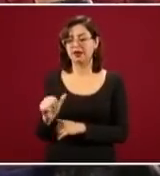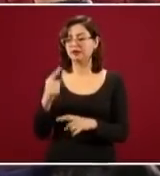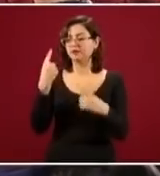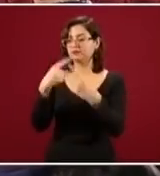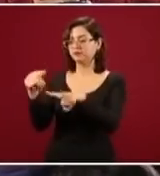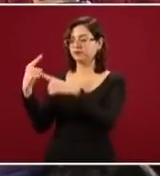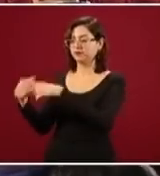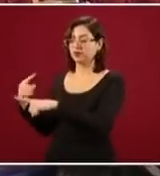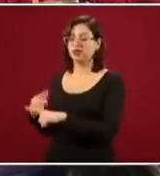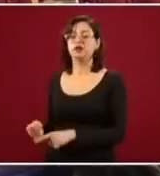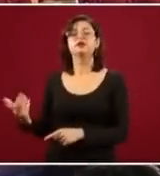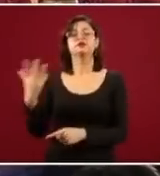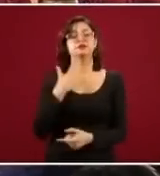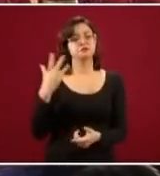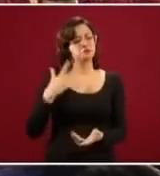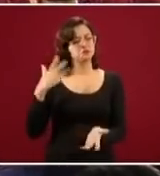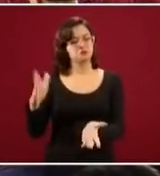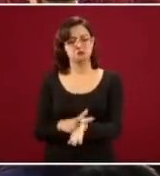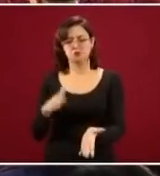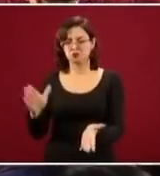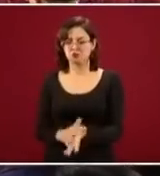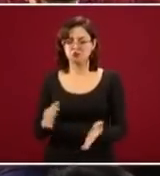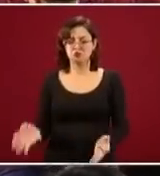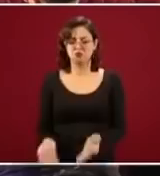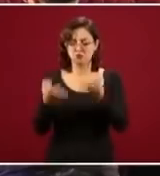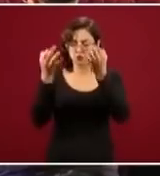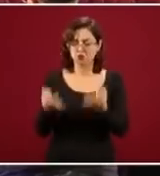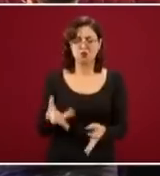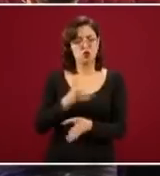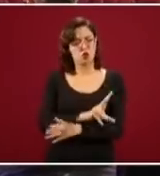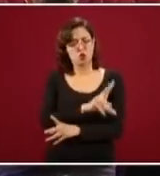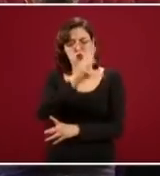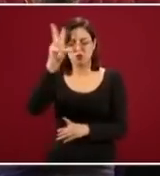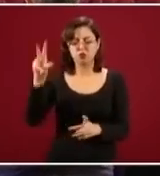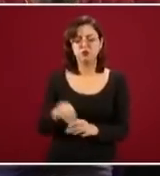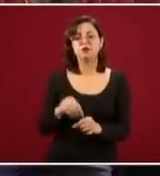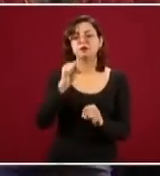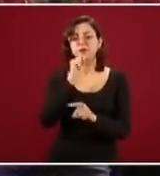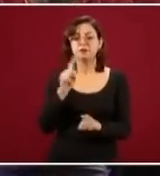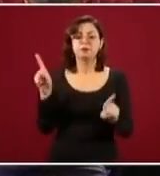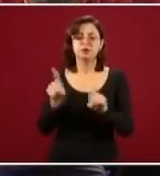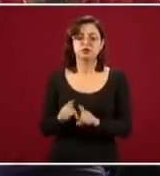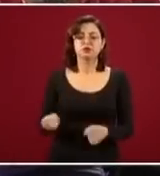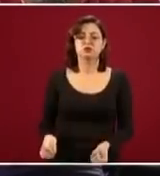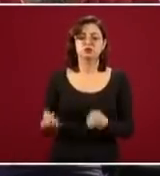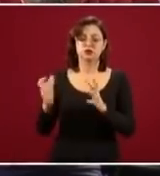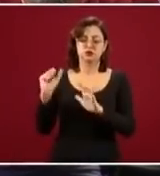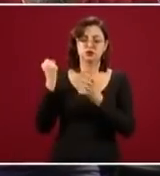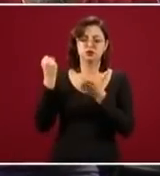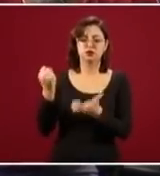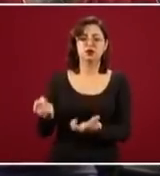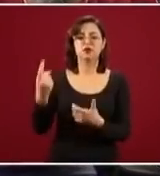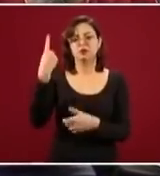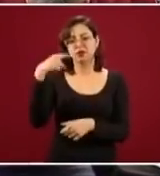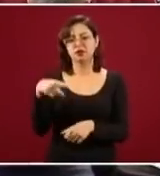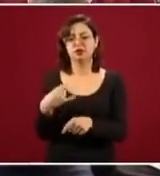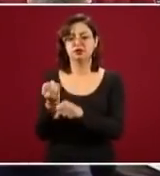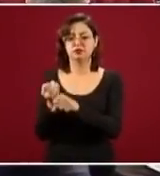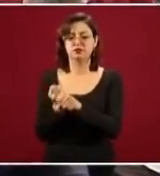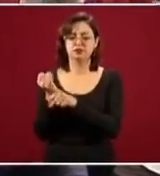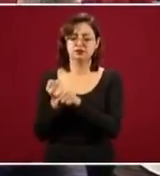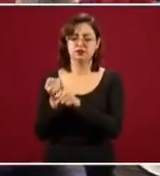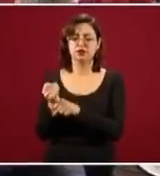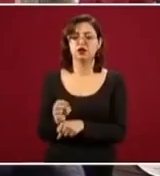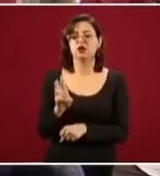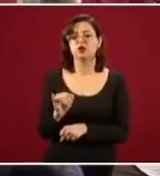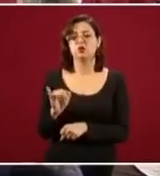con la documentación, soporte en original que avalan, además de partidas presupuestales para las investigaciones de la